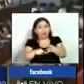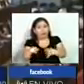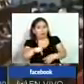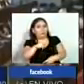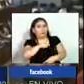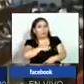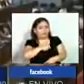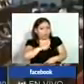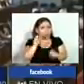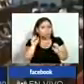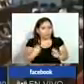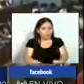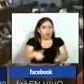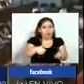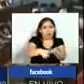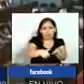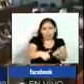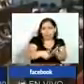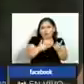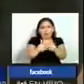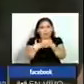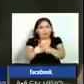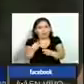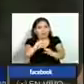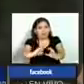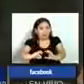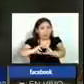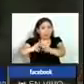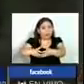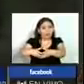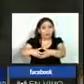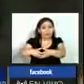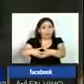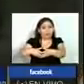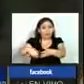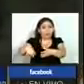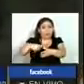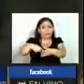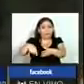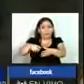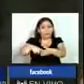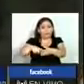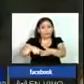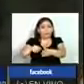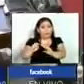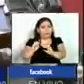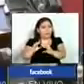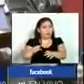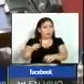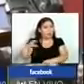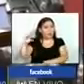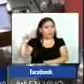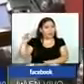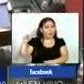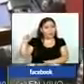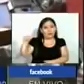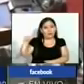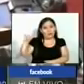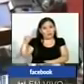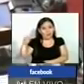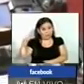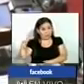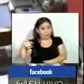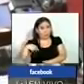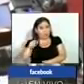elección popular Para ello Se creará Un nuevo Conaip Un tribunal Administrativo Sancionador